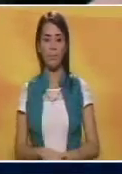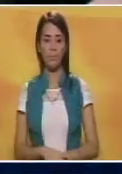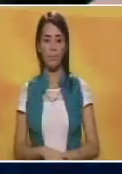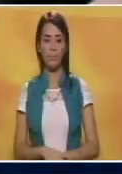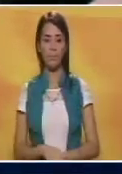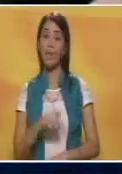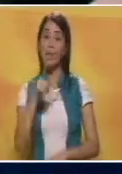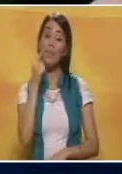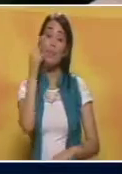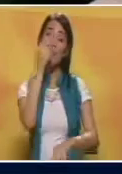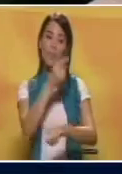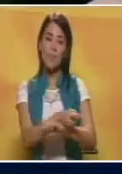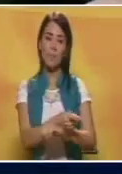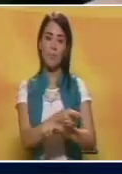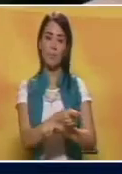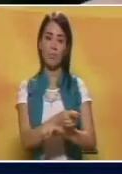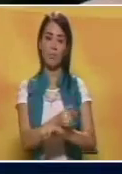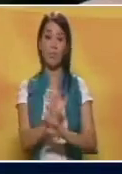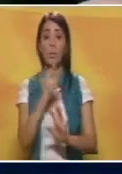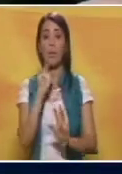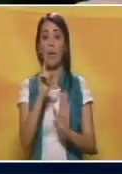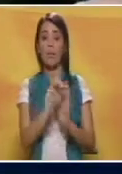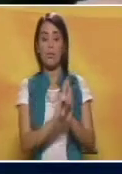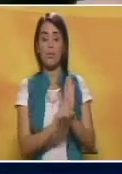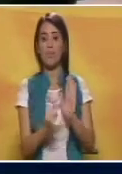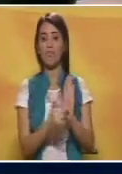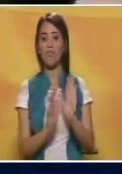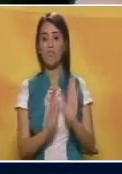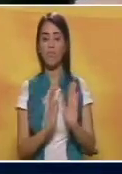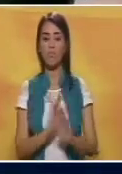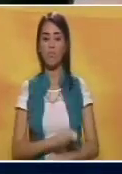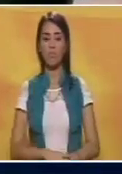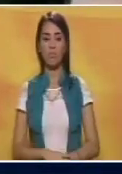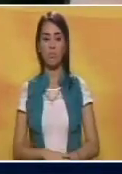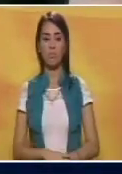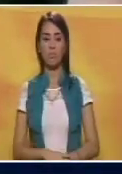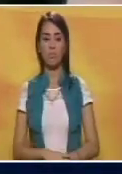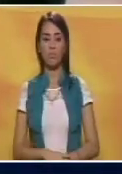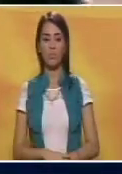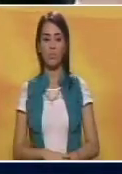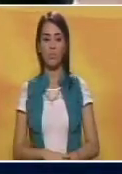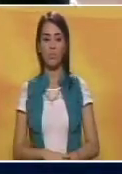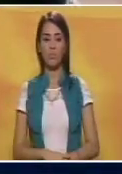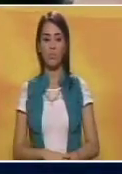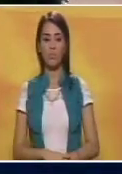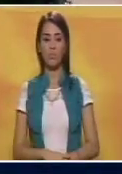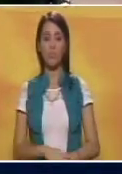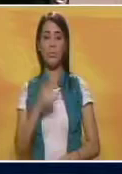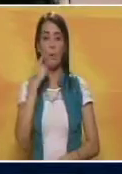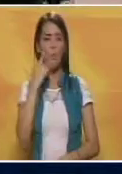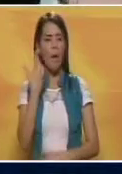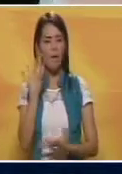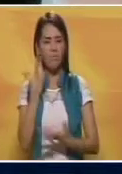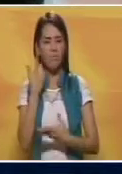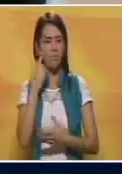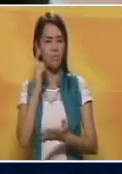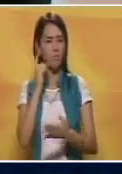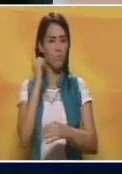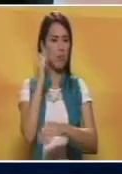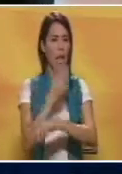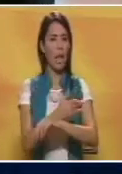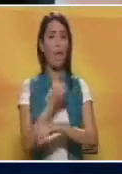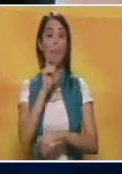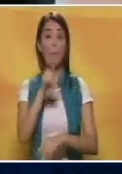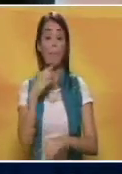obligados según el tratado de palermo a juntos descubrir y castigar